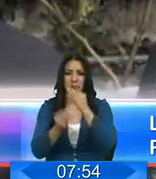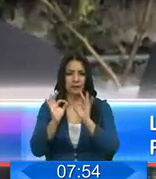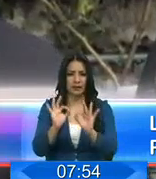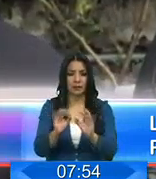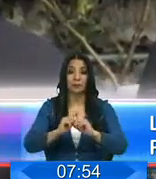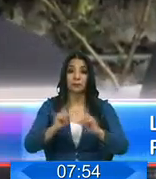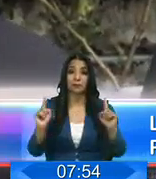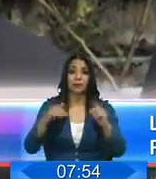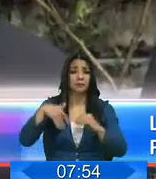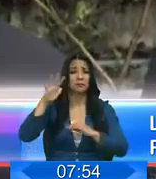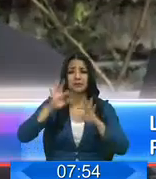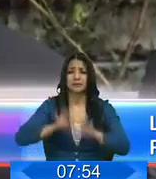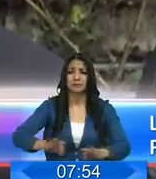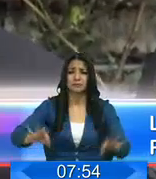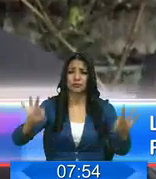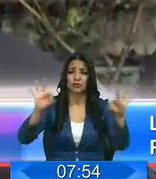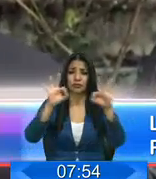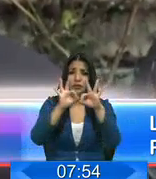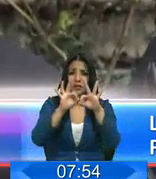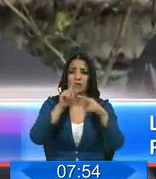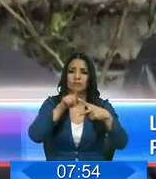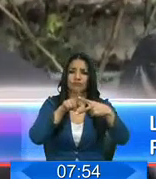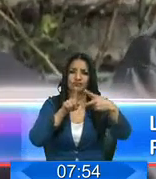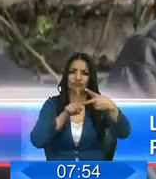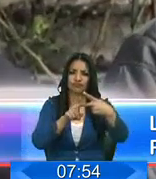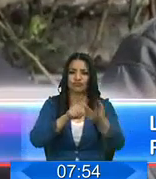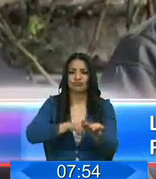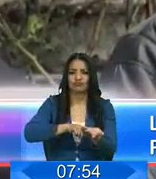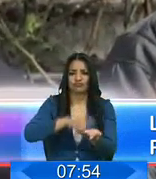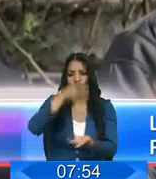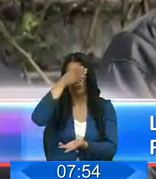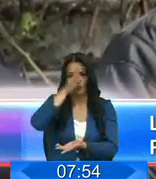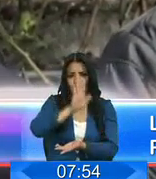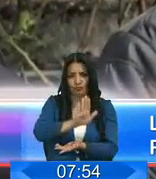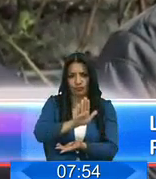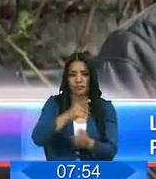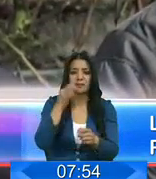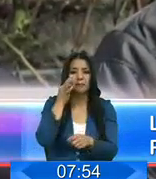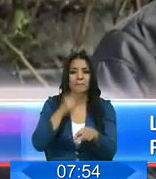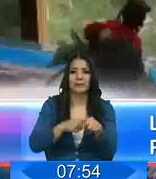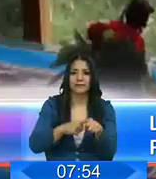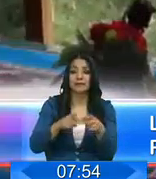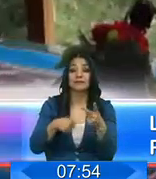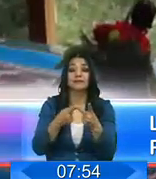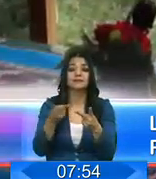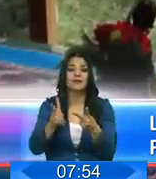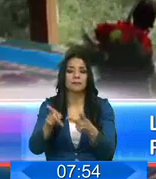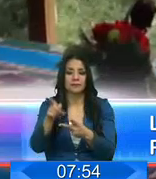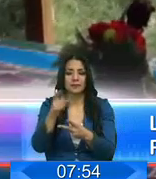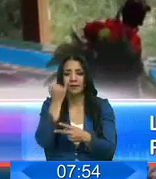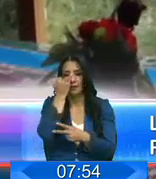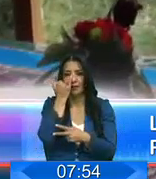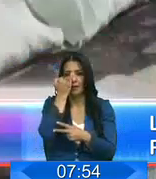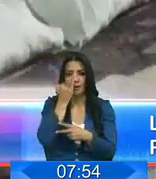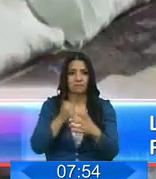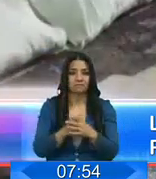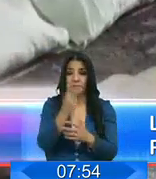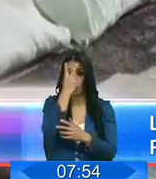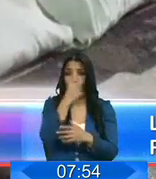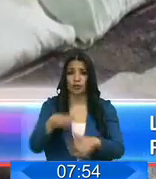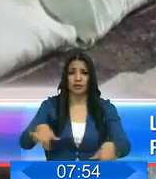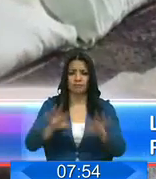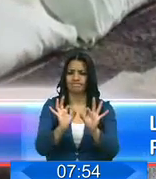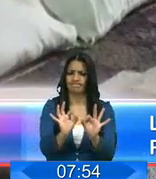olvidar las dos etnias que tiene nuestro cantón Saraguro, como es la mestiza y la indígena. Una planta hotelera lista, hoteles